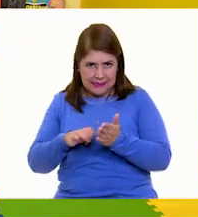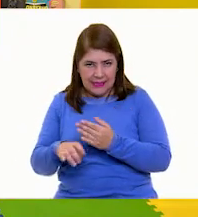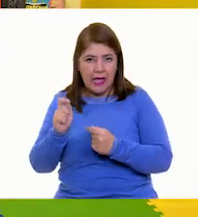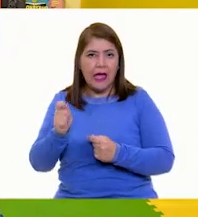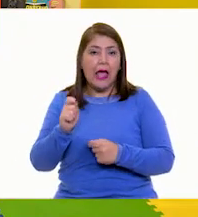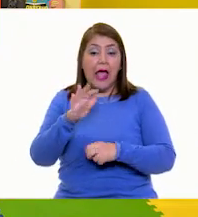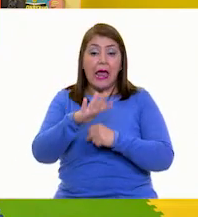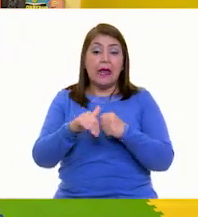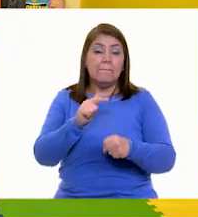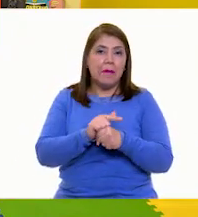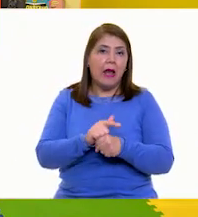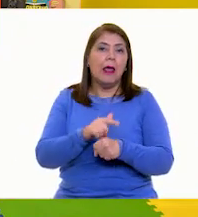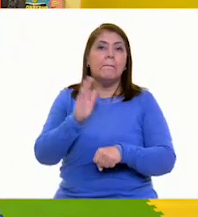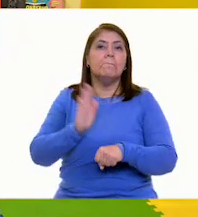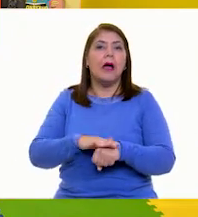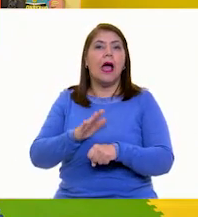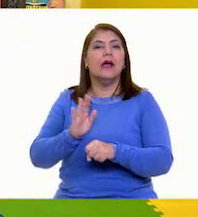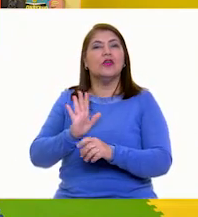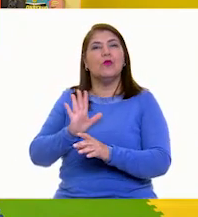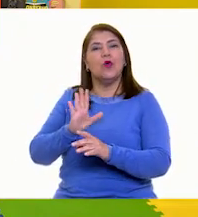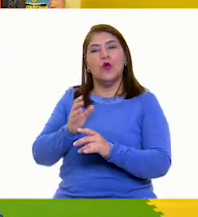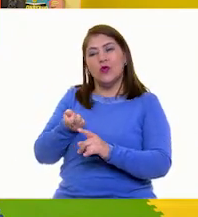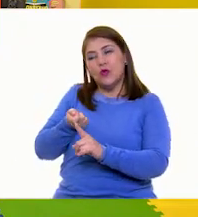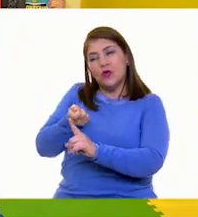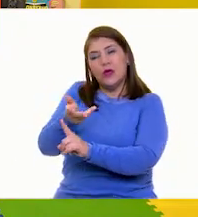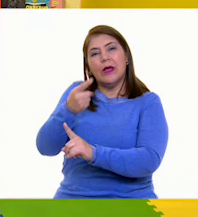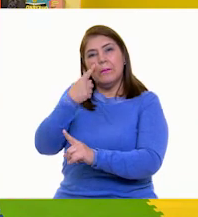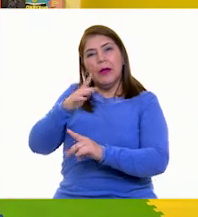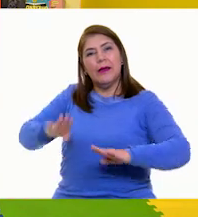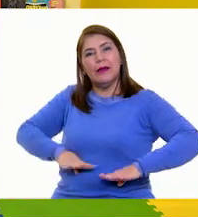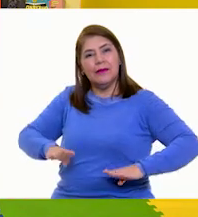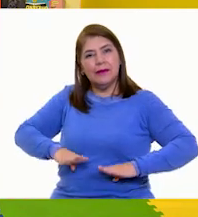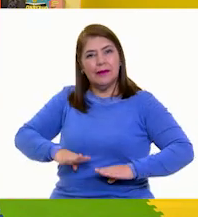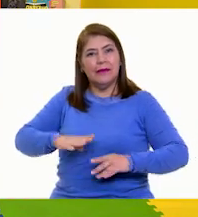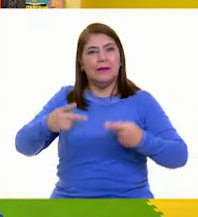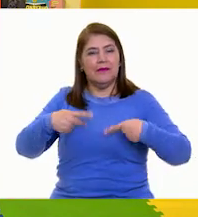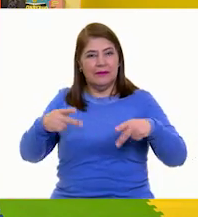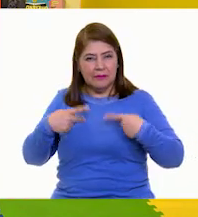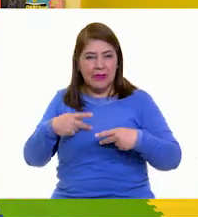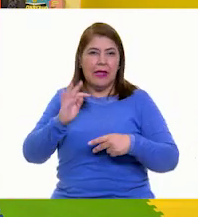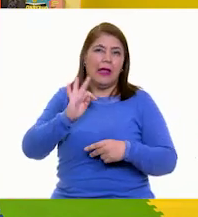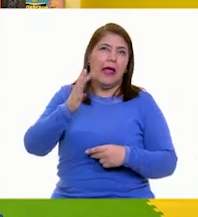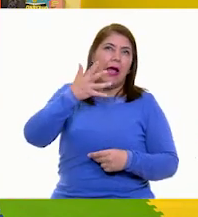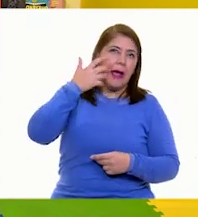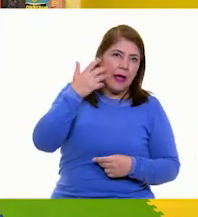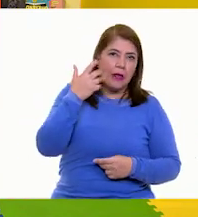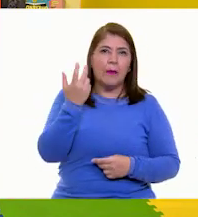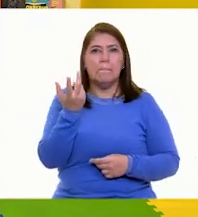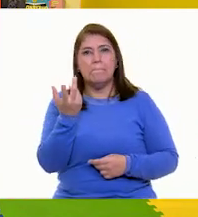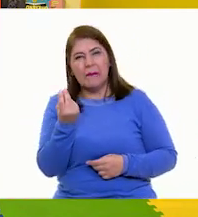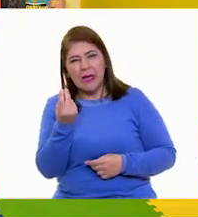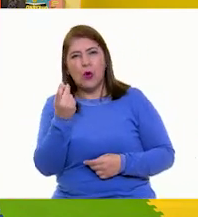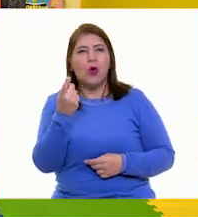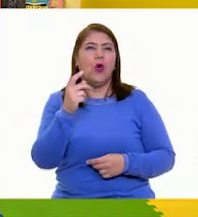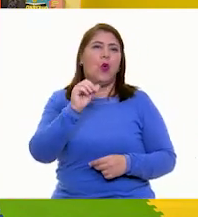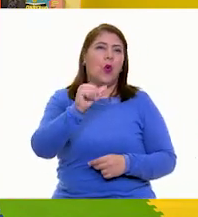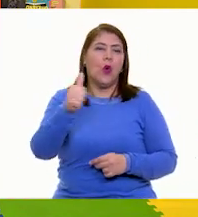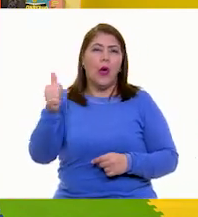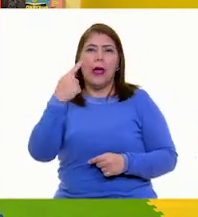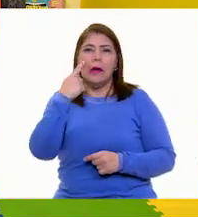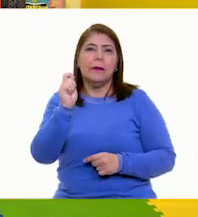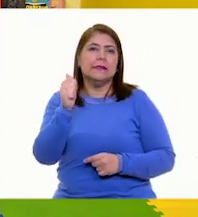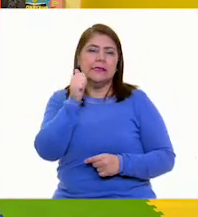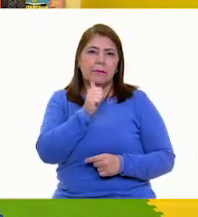animales reciben más atributos humanos, quizás porque un gato, un perro u otra mascota se